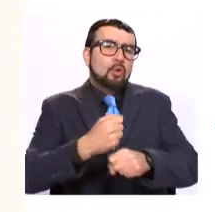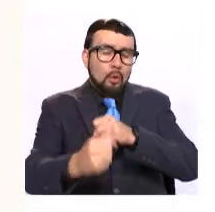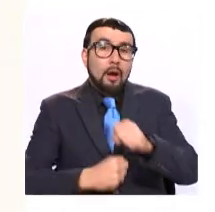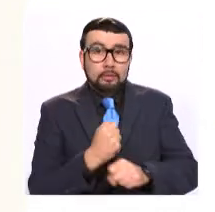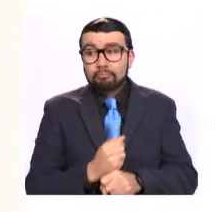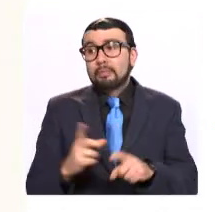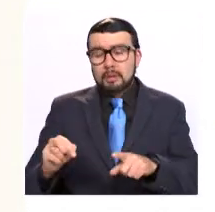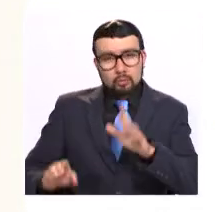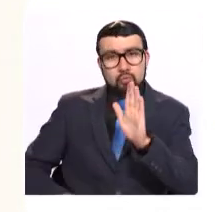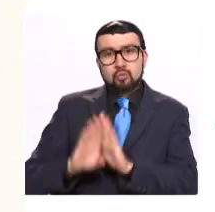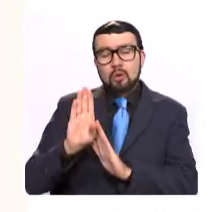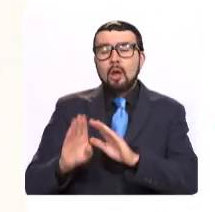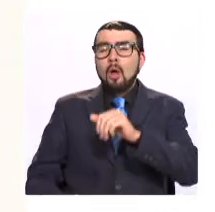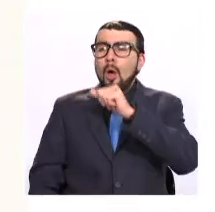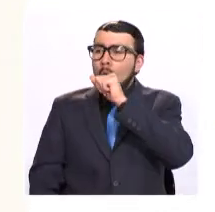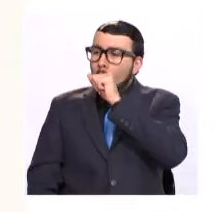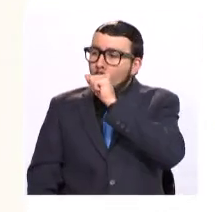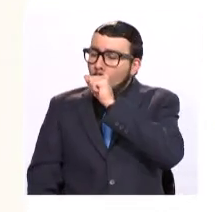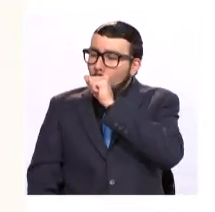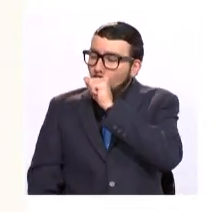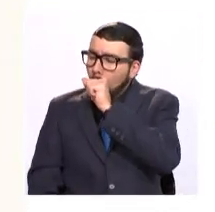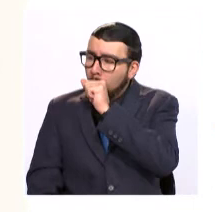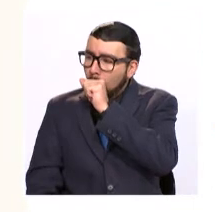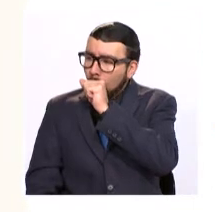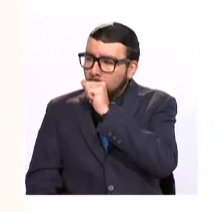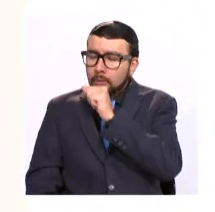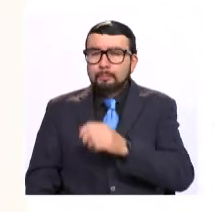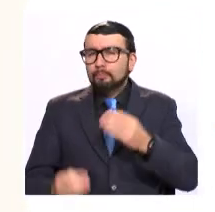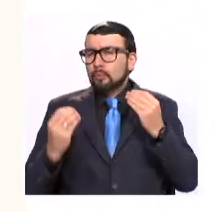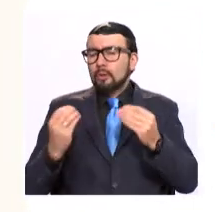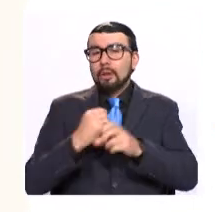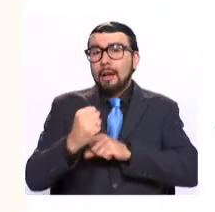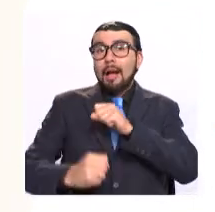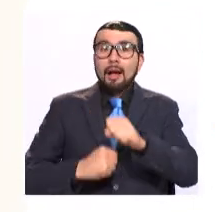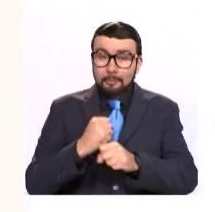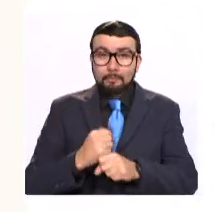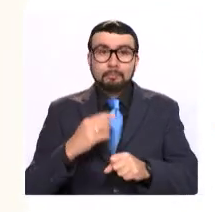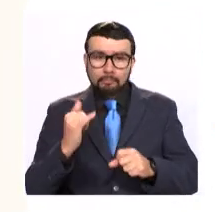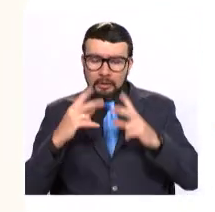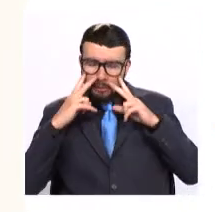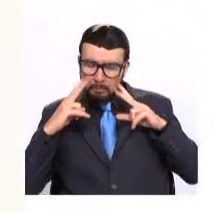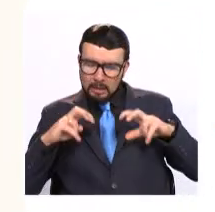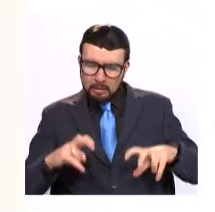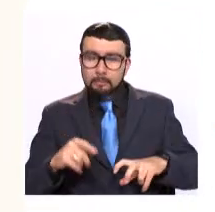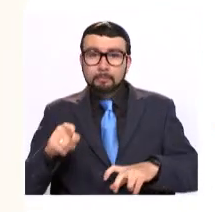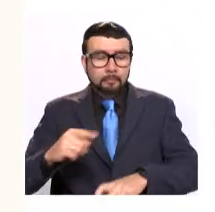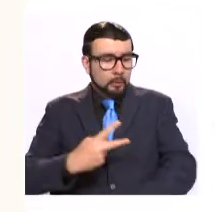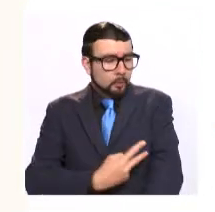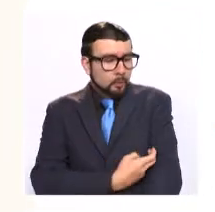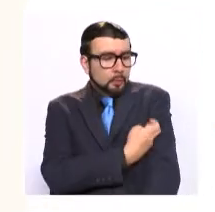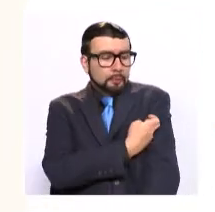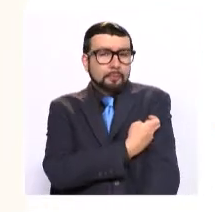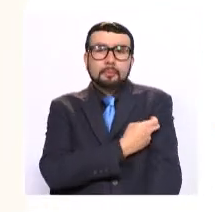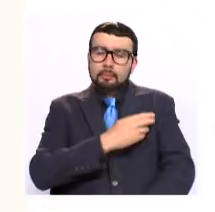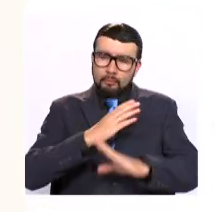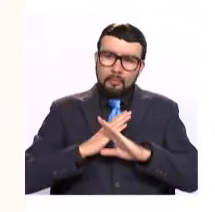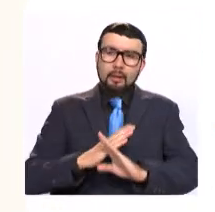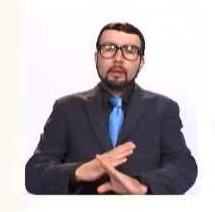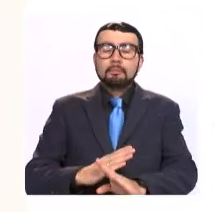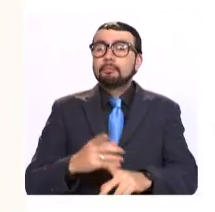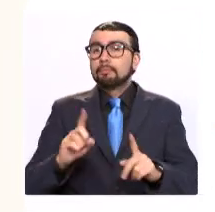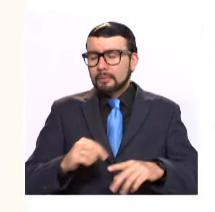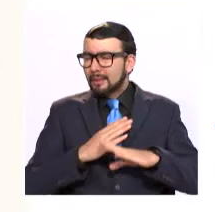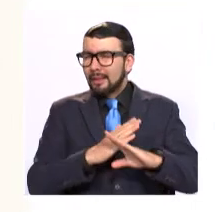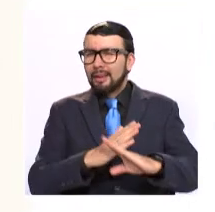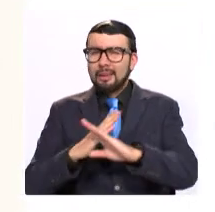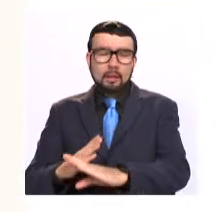avanzó mucho, varios años de investigación para poder generar esta vacuna y prevenir incluso